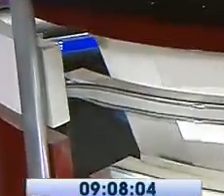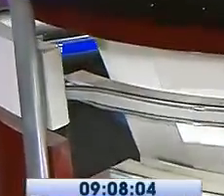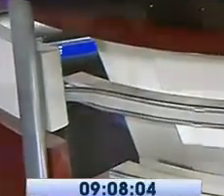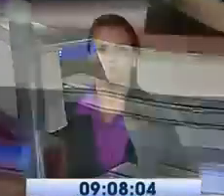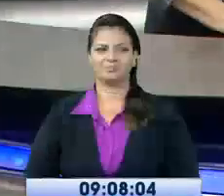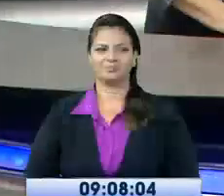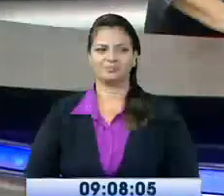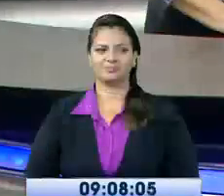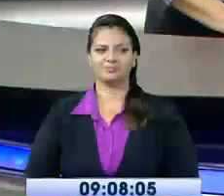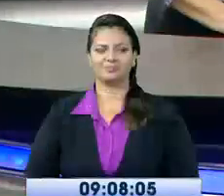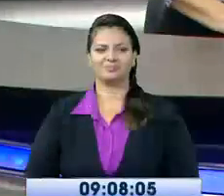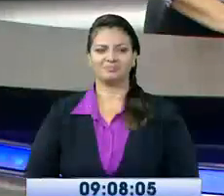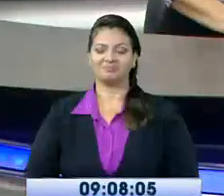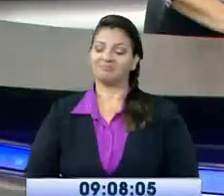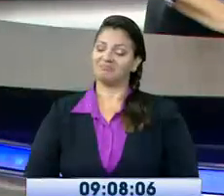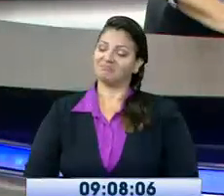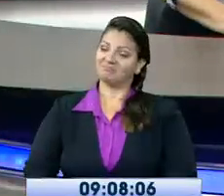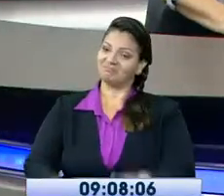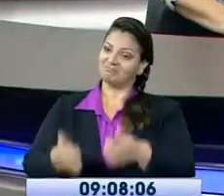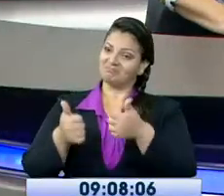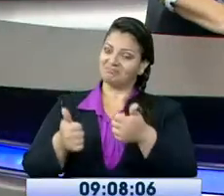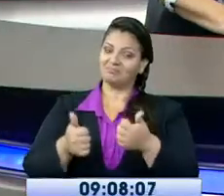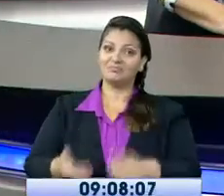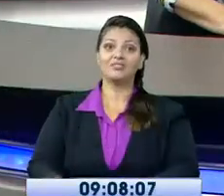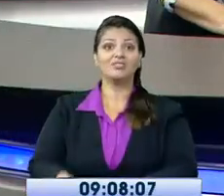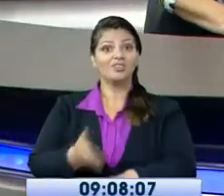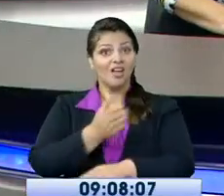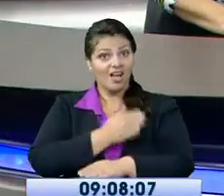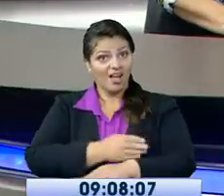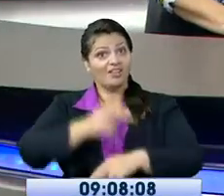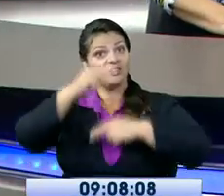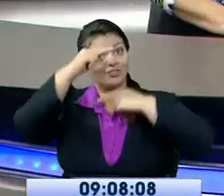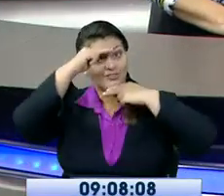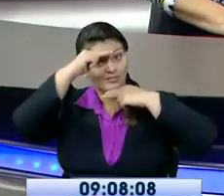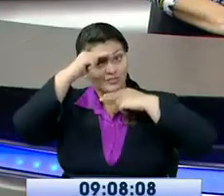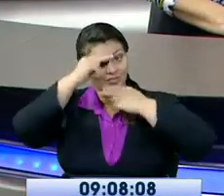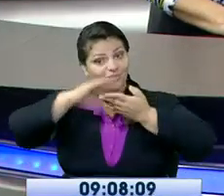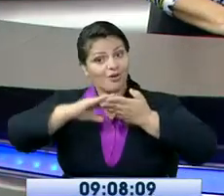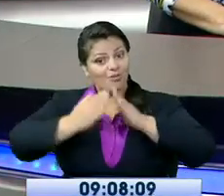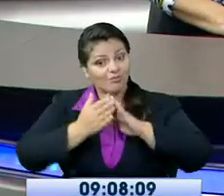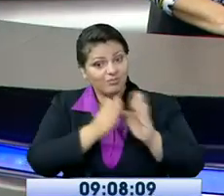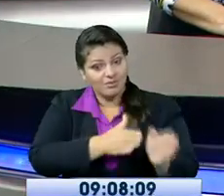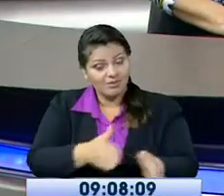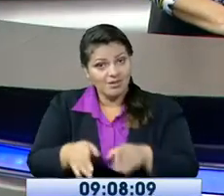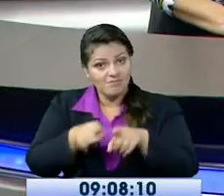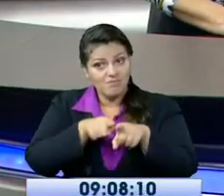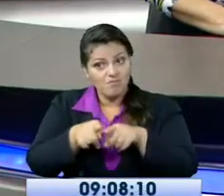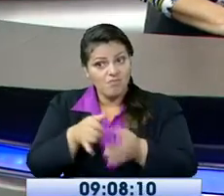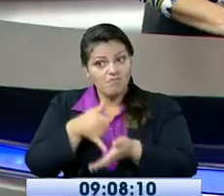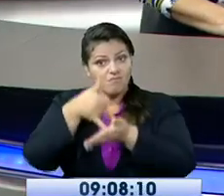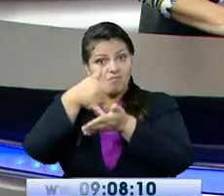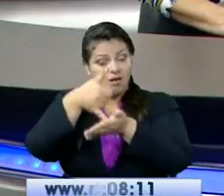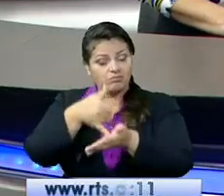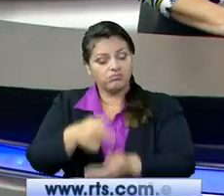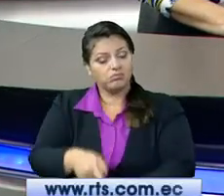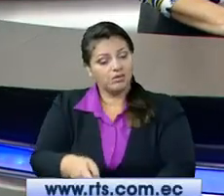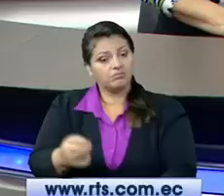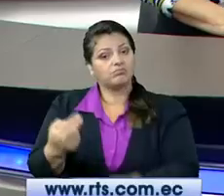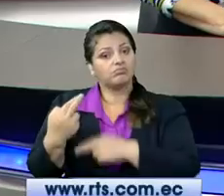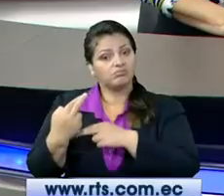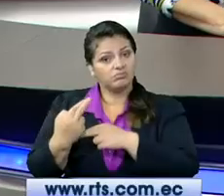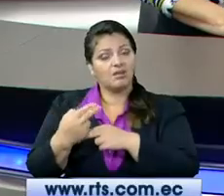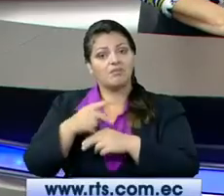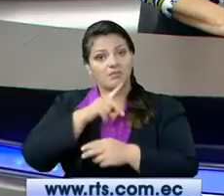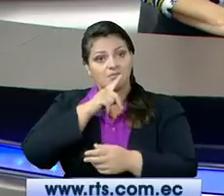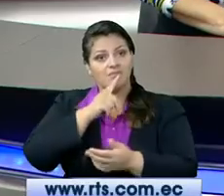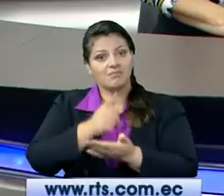Bueno, aquí la noticia en la comunidad cumple con lo que se había propuesto, premiar al mejor agachadito de acuerdo a lo que